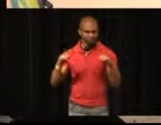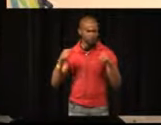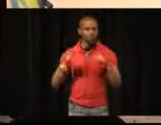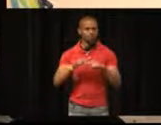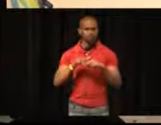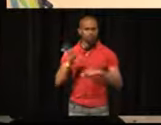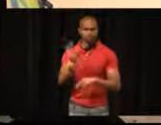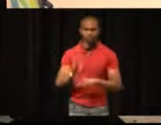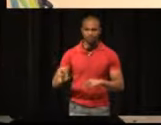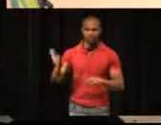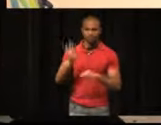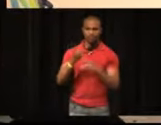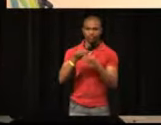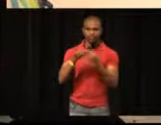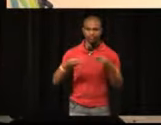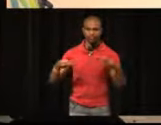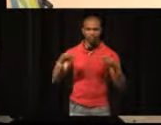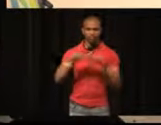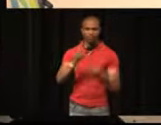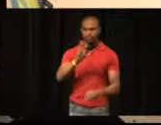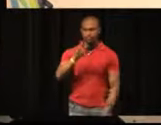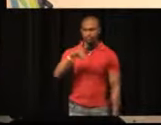la Universidad Metodista de Pesca,